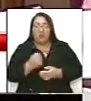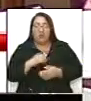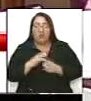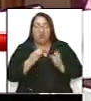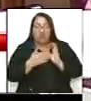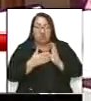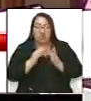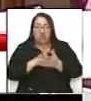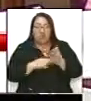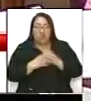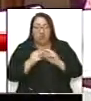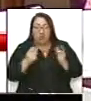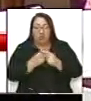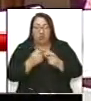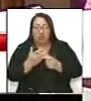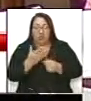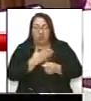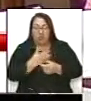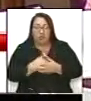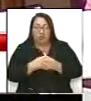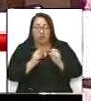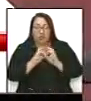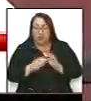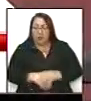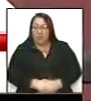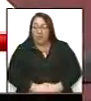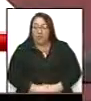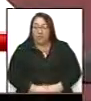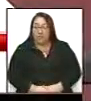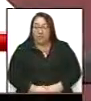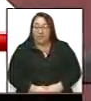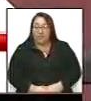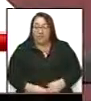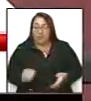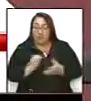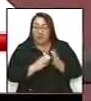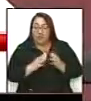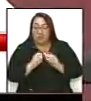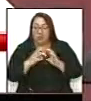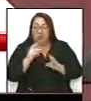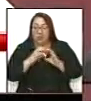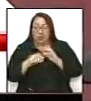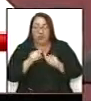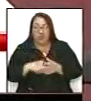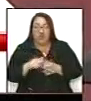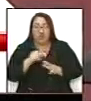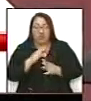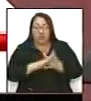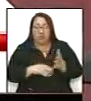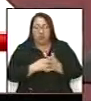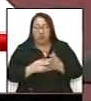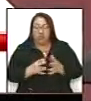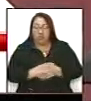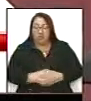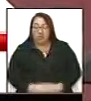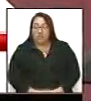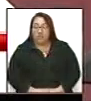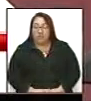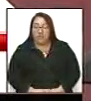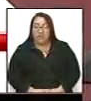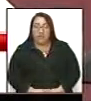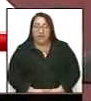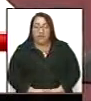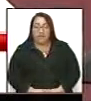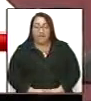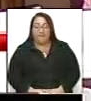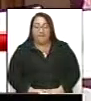comisión. Lo que estoy pidiendo, presidente, es muy claro, que se ponga en orden el día para discutir este cronograma. Y la priorización.